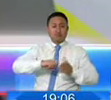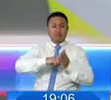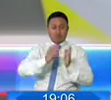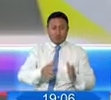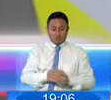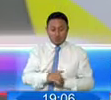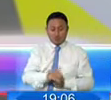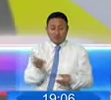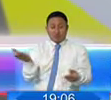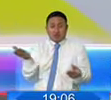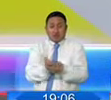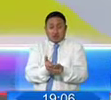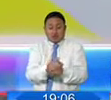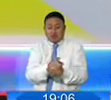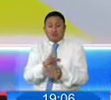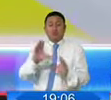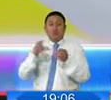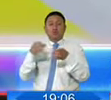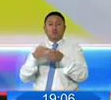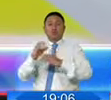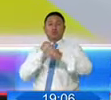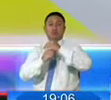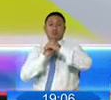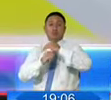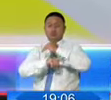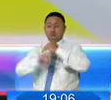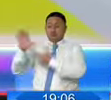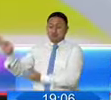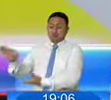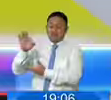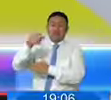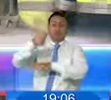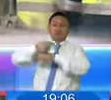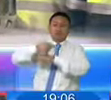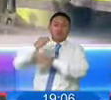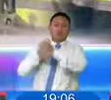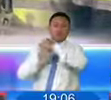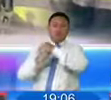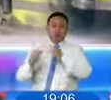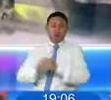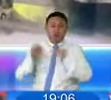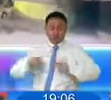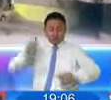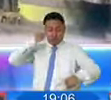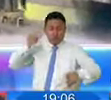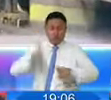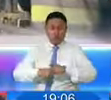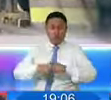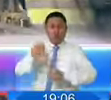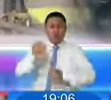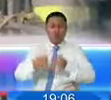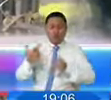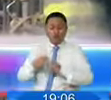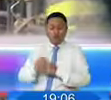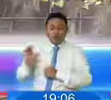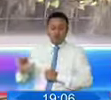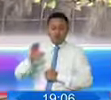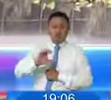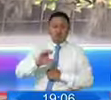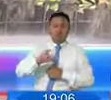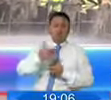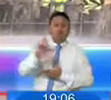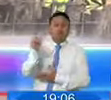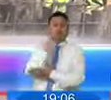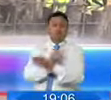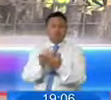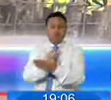por la Comisión Técnica del Metro y el representante de la gerencia del Metro de Quito, se acordó que en esta última se entregarían los diseños